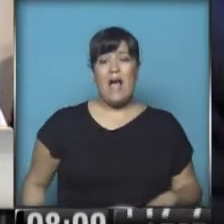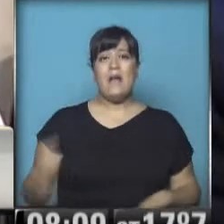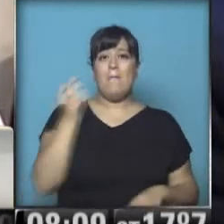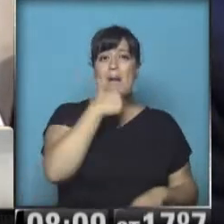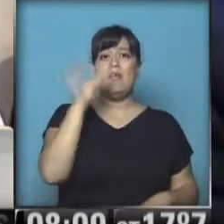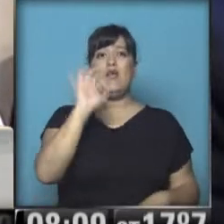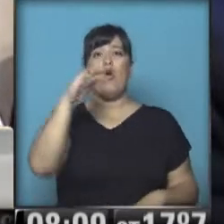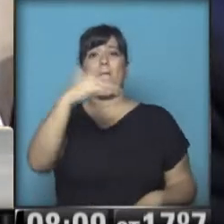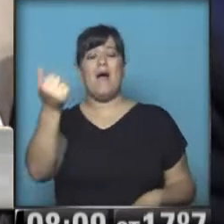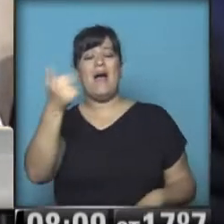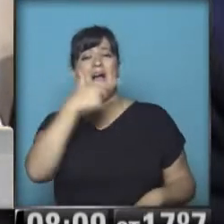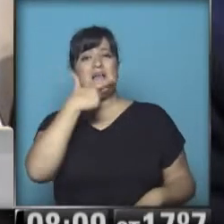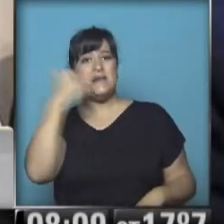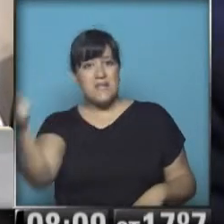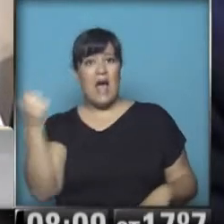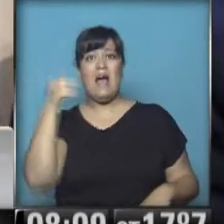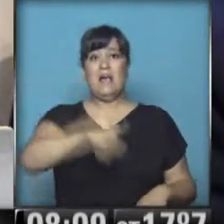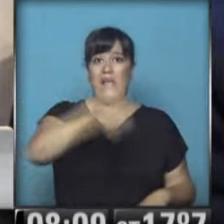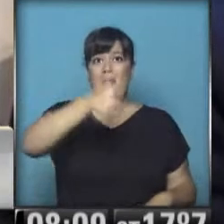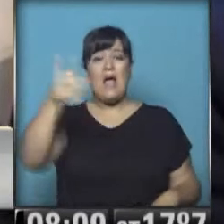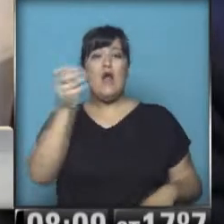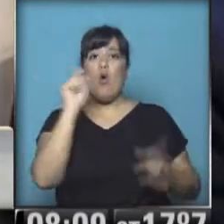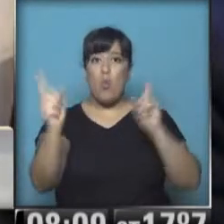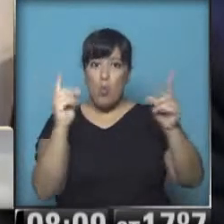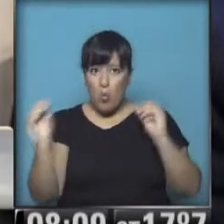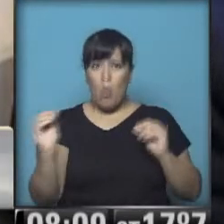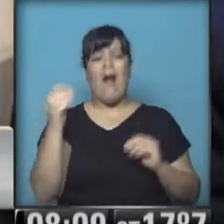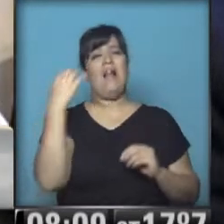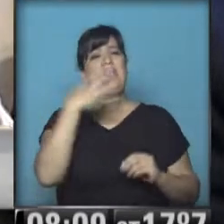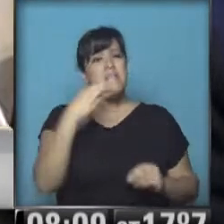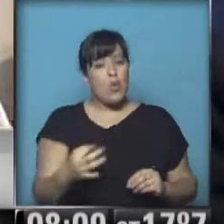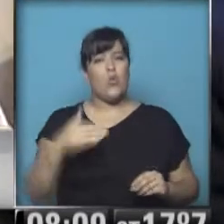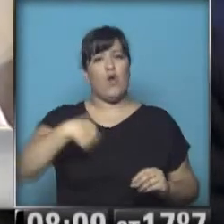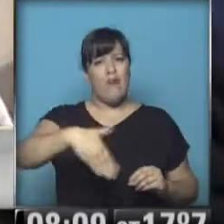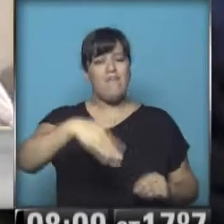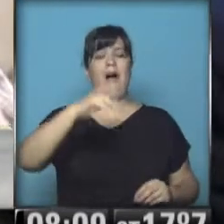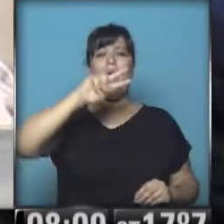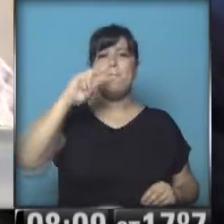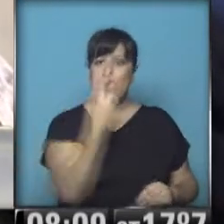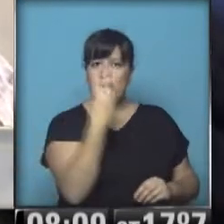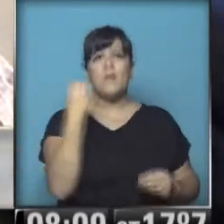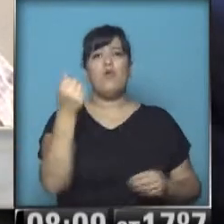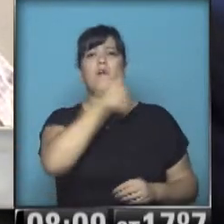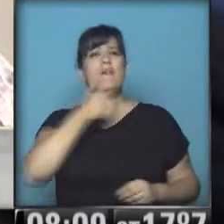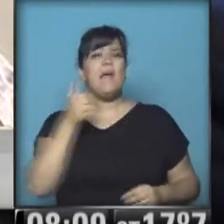prontamente por falta de acceso a los medicamentos quiere preguntarle qué opinión le merece en este tipo de declaraciones